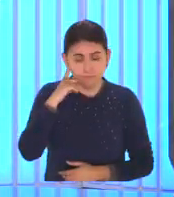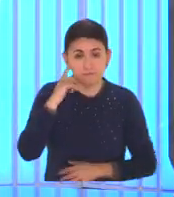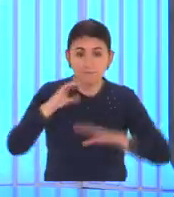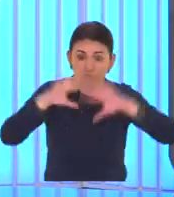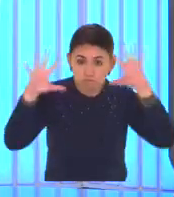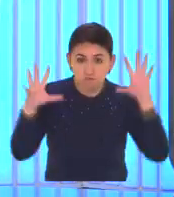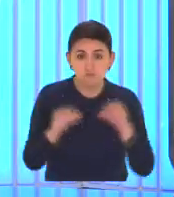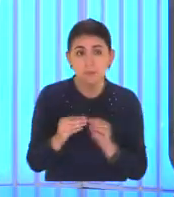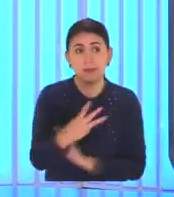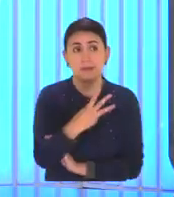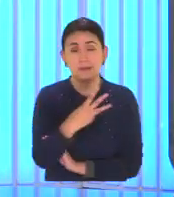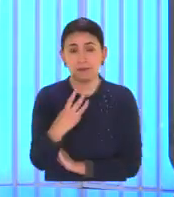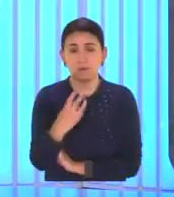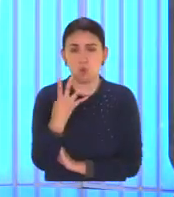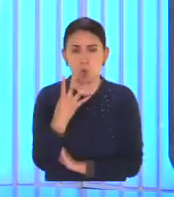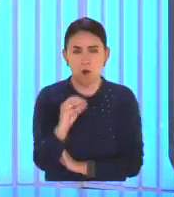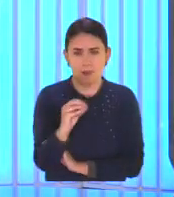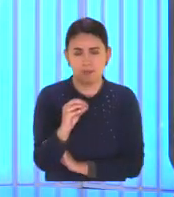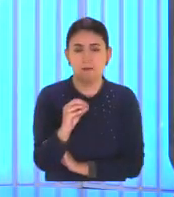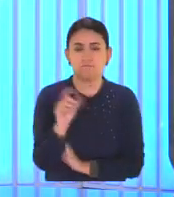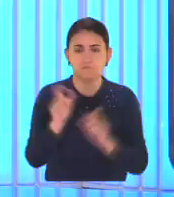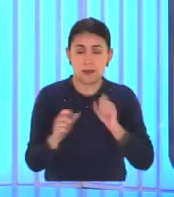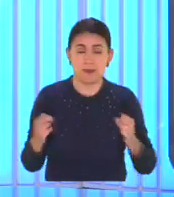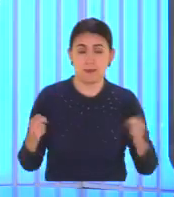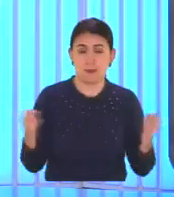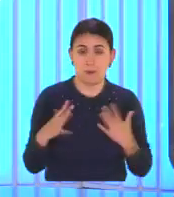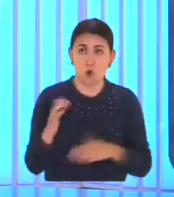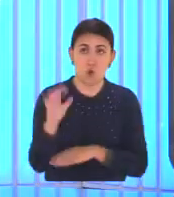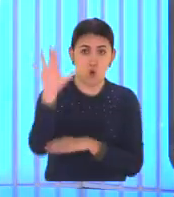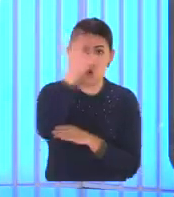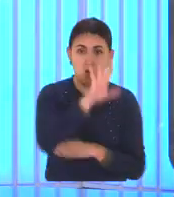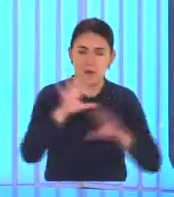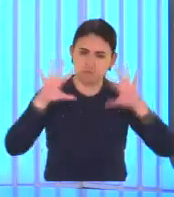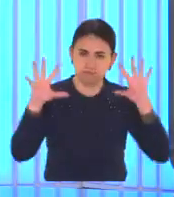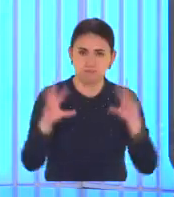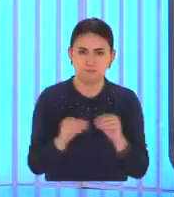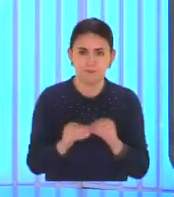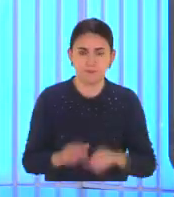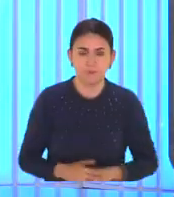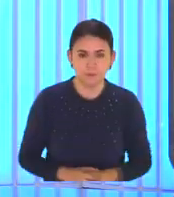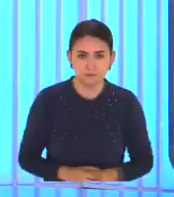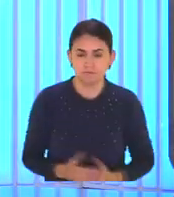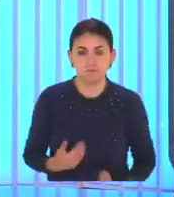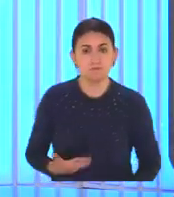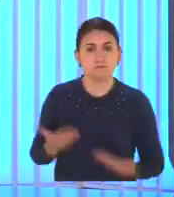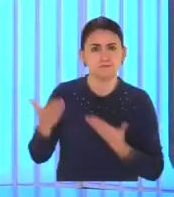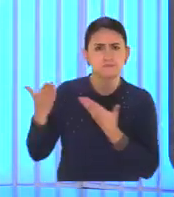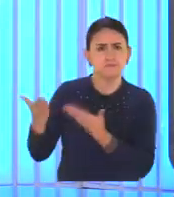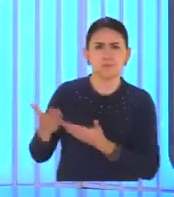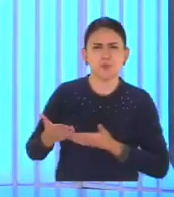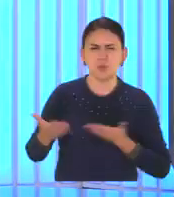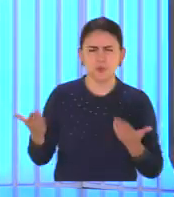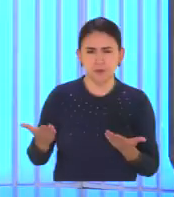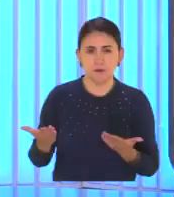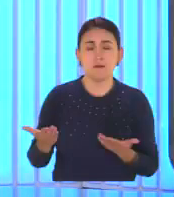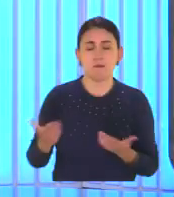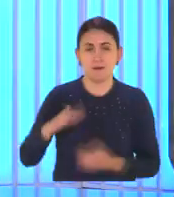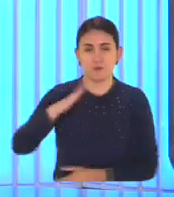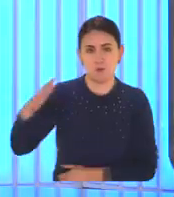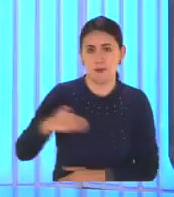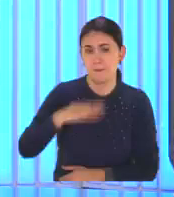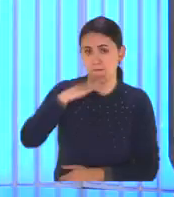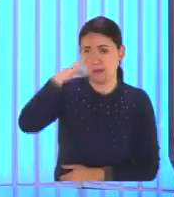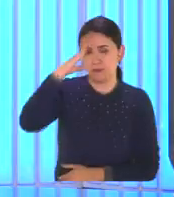entonces, 340 personas quemadas. Vamos a ir entonces rápidamente al departamento de Antioquia